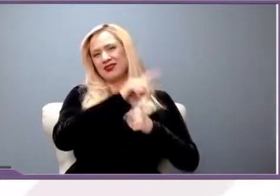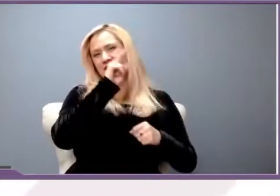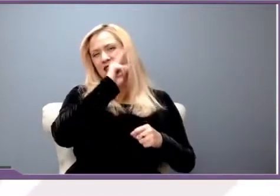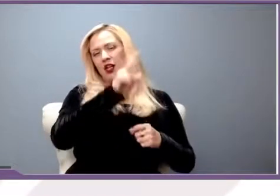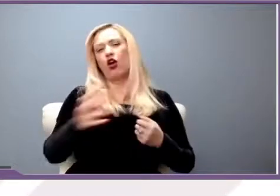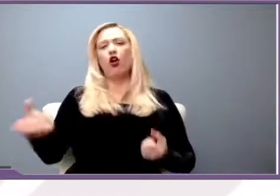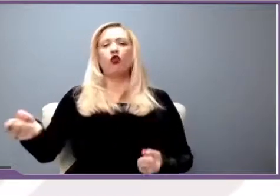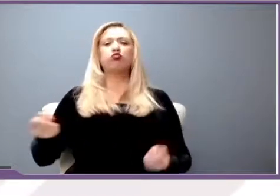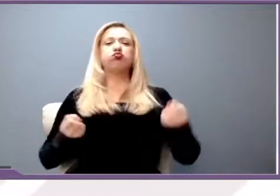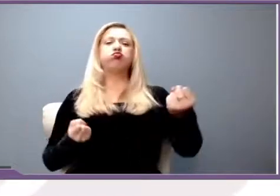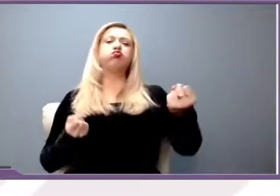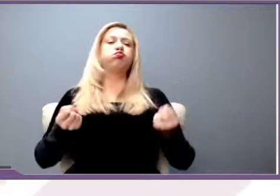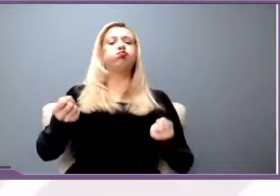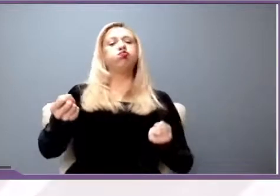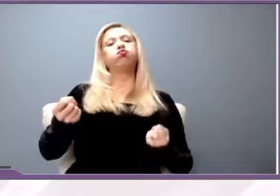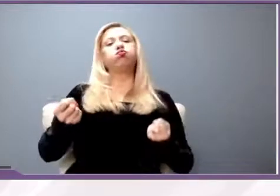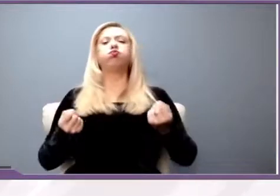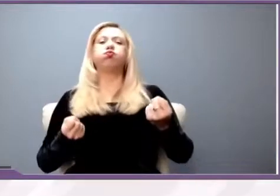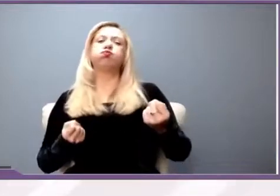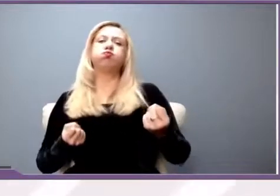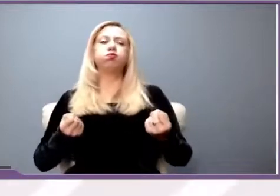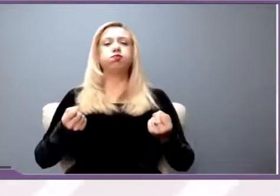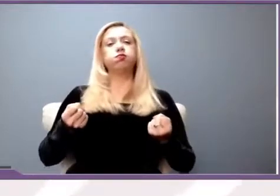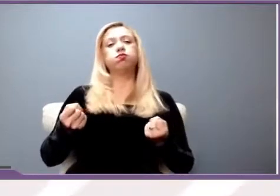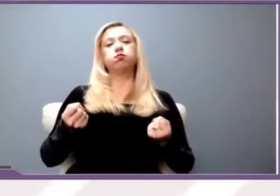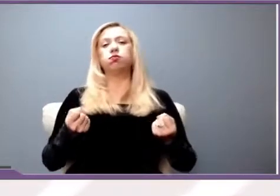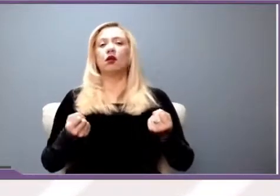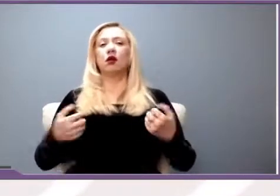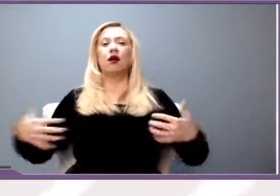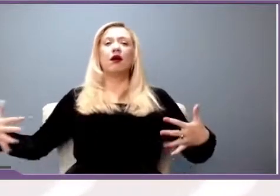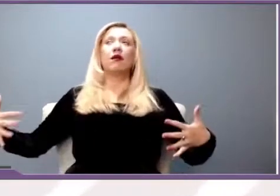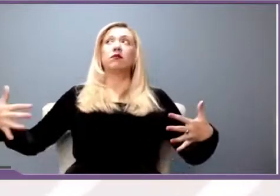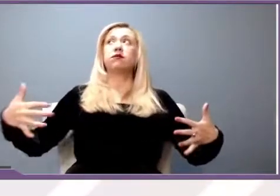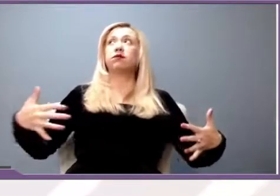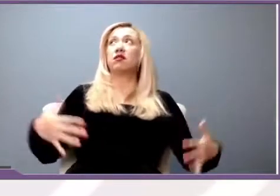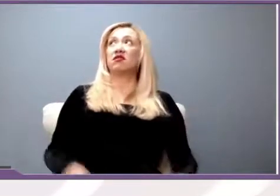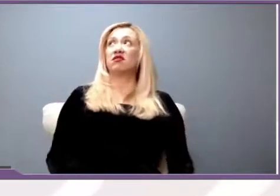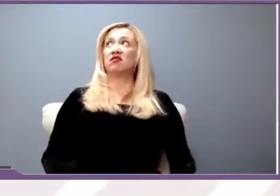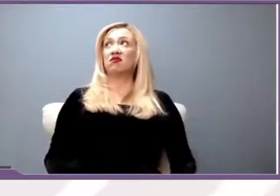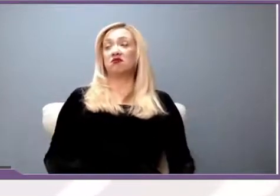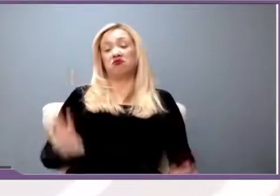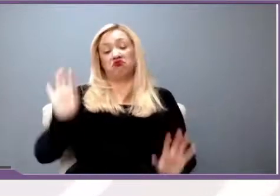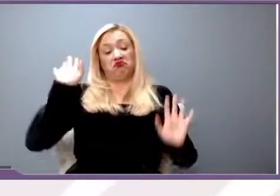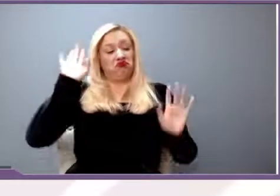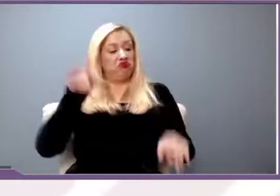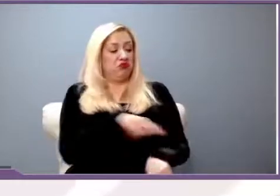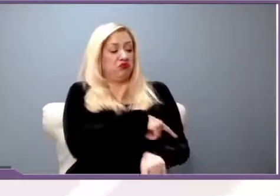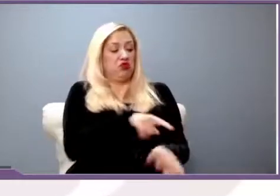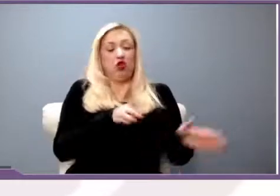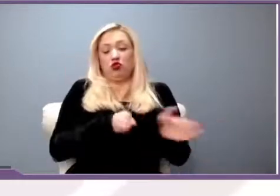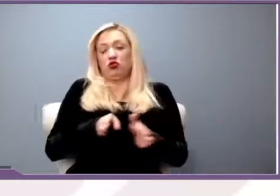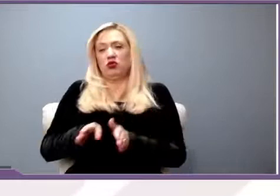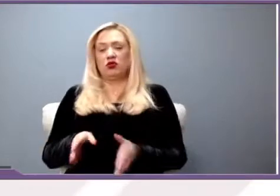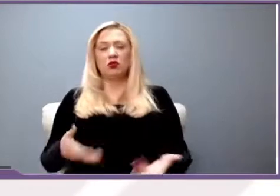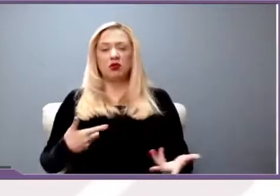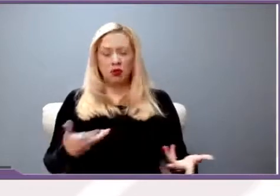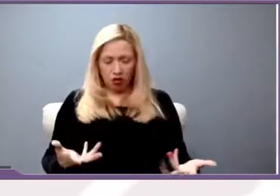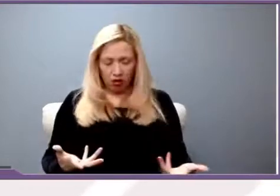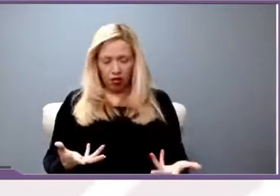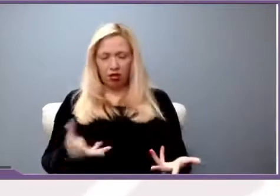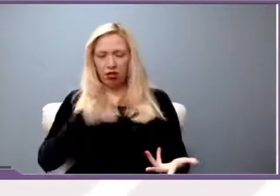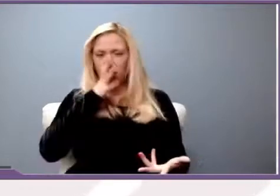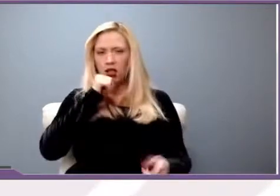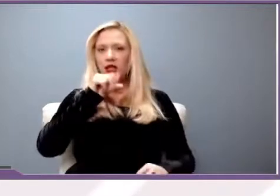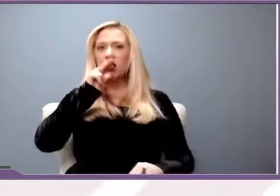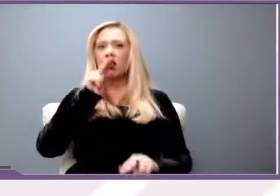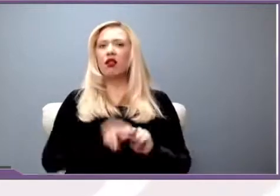ese momento dijo, pues es lo que hay, ¿no? Entonces, ¿cómo pensar también que las personas gordas no tenemos posibilidades